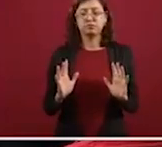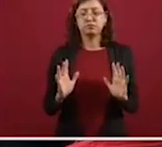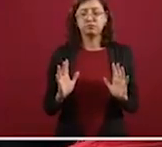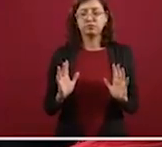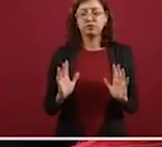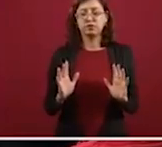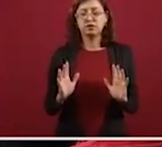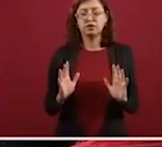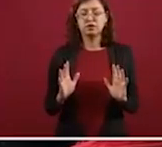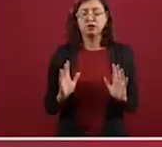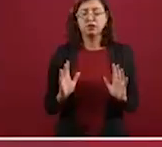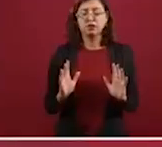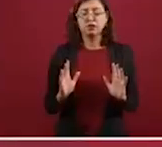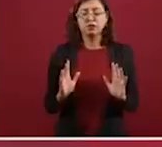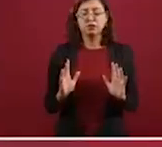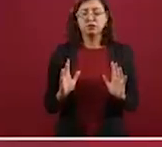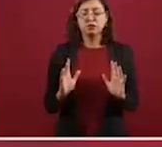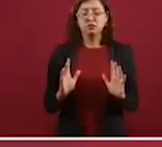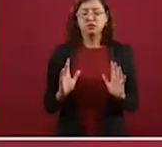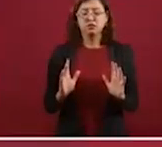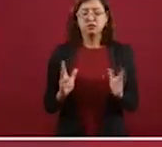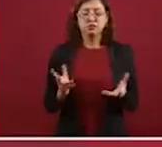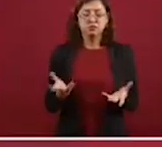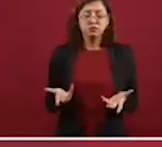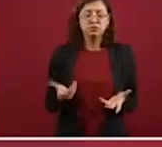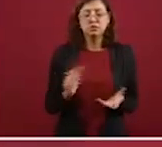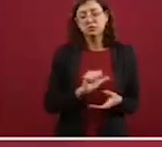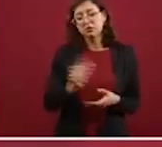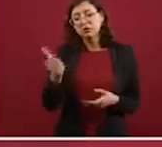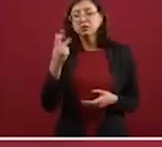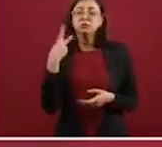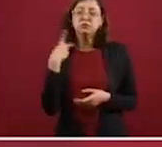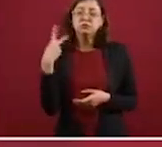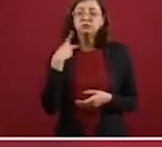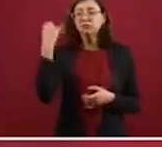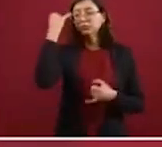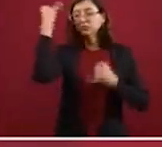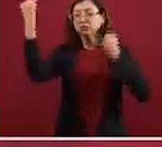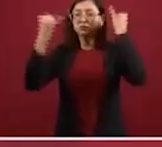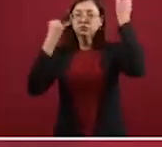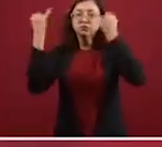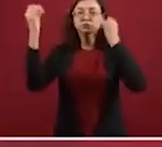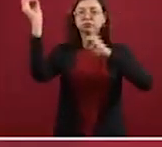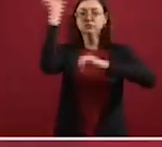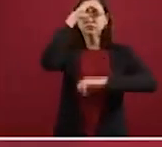pues tiene que ver con las posturas políticas ideológicas